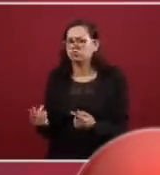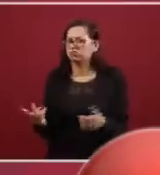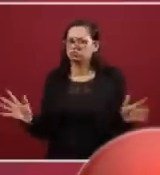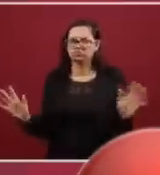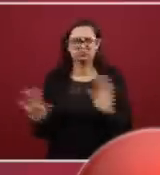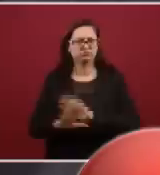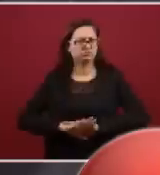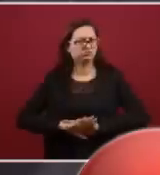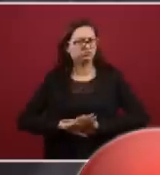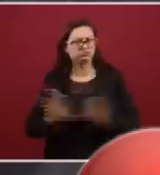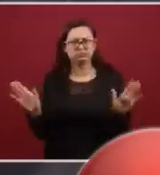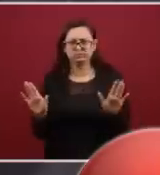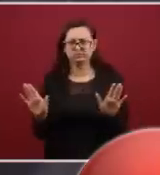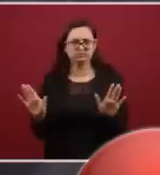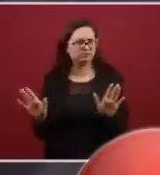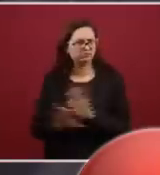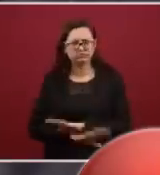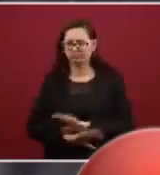No.